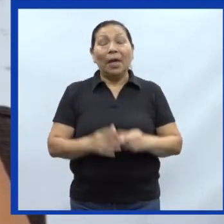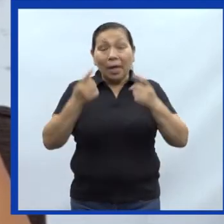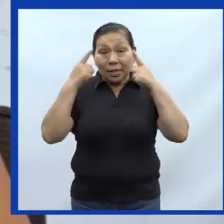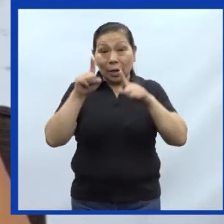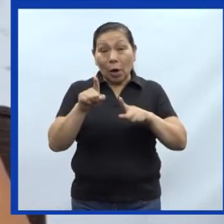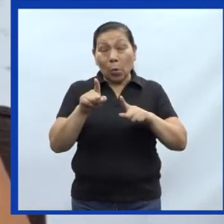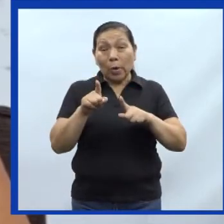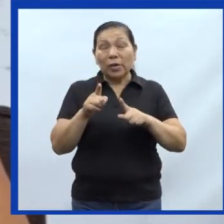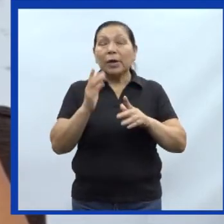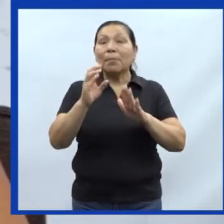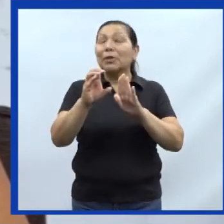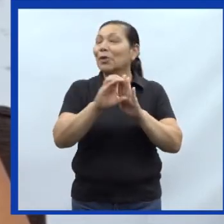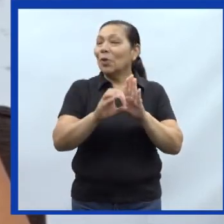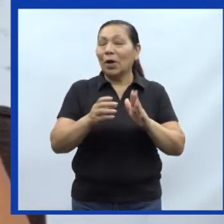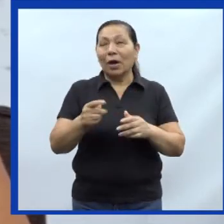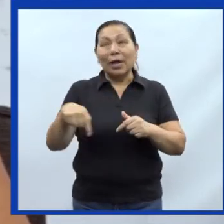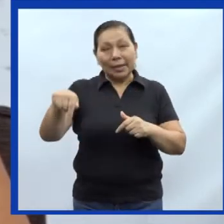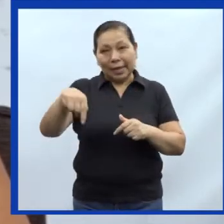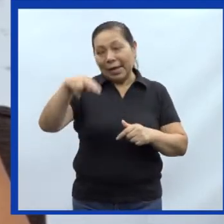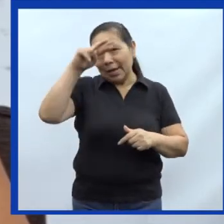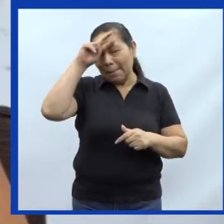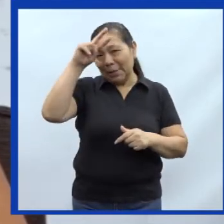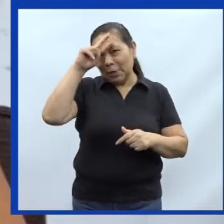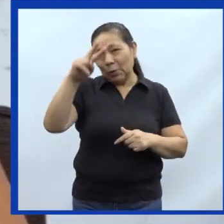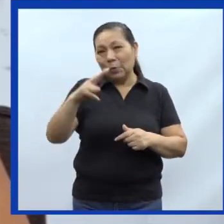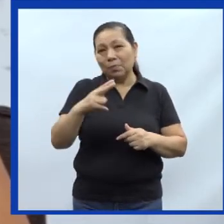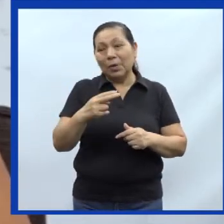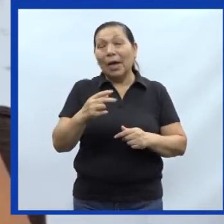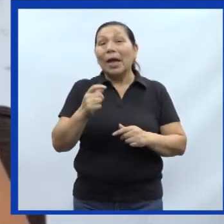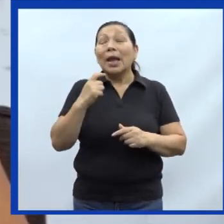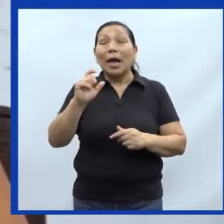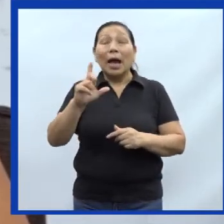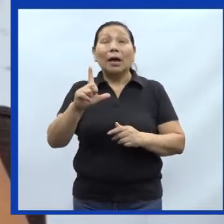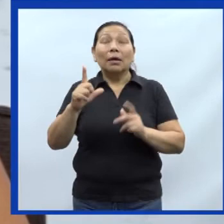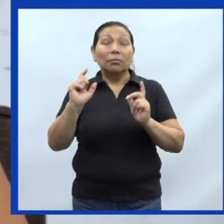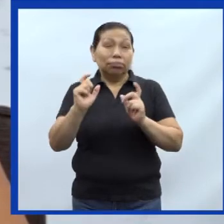al diseño constitucional nuestro, el legislador